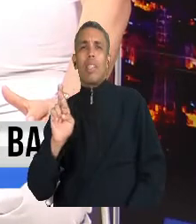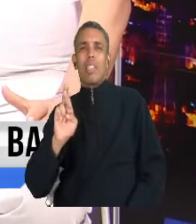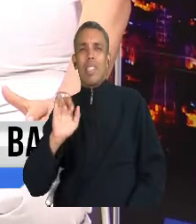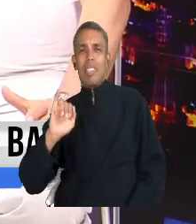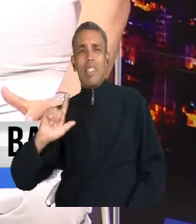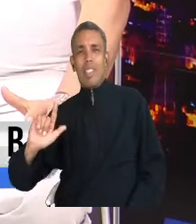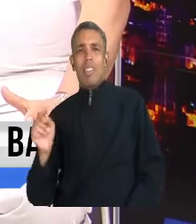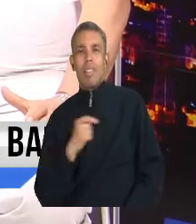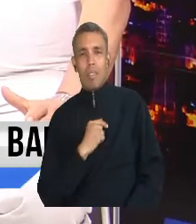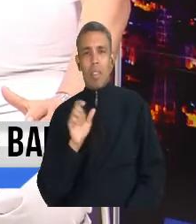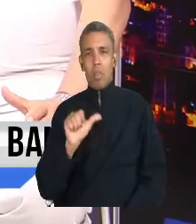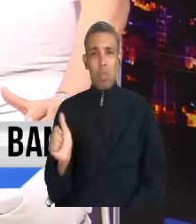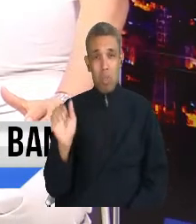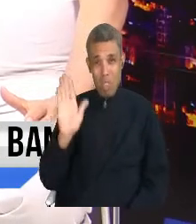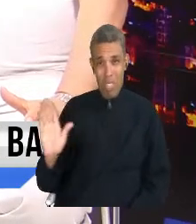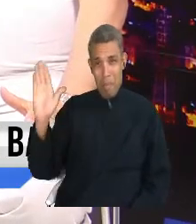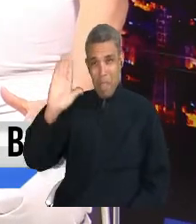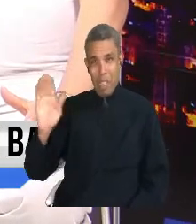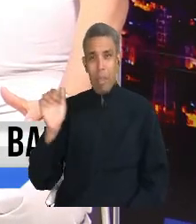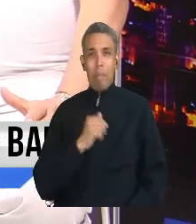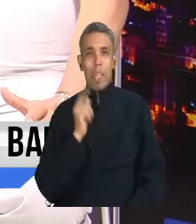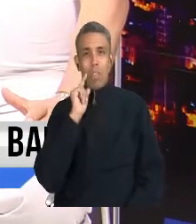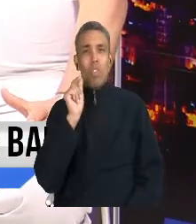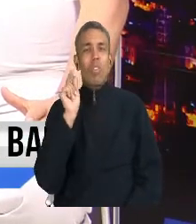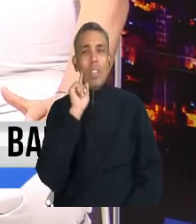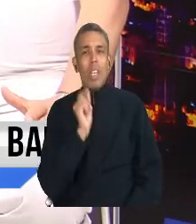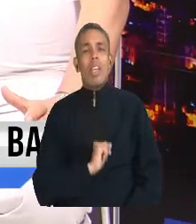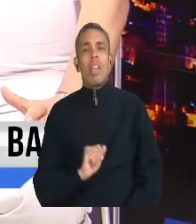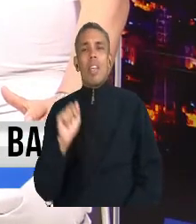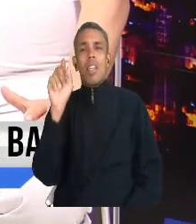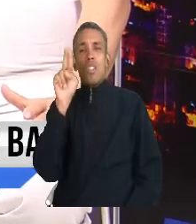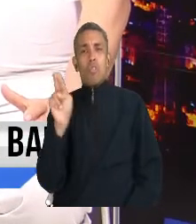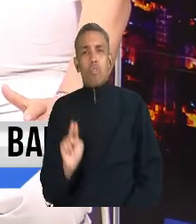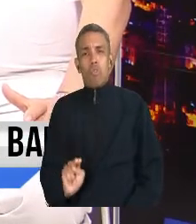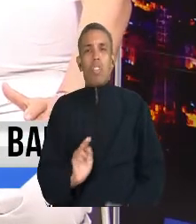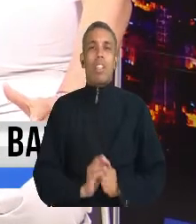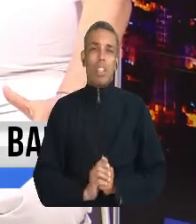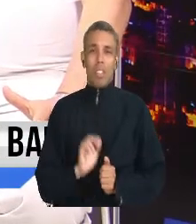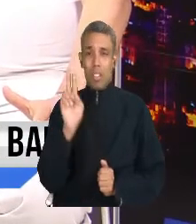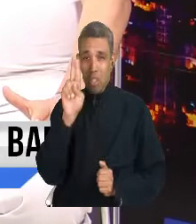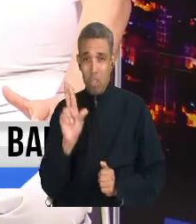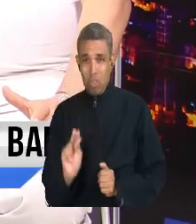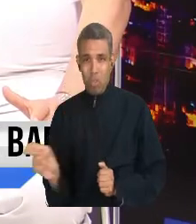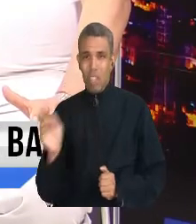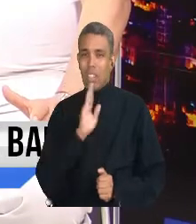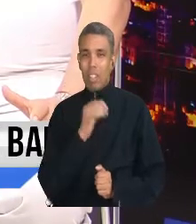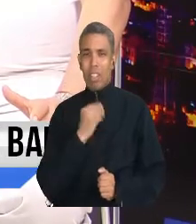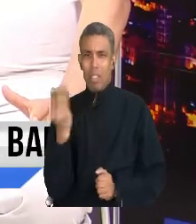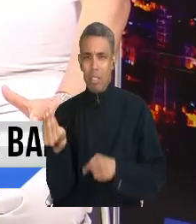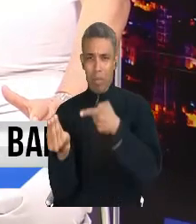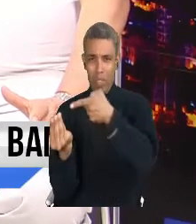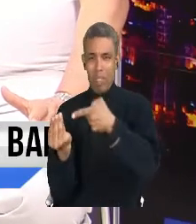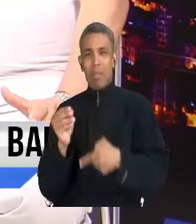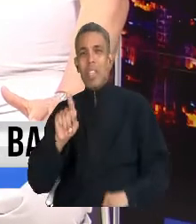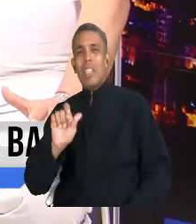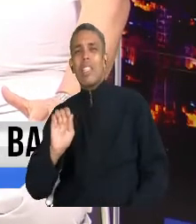estará representado por la banda Ritmos de la Sabana del municipio de Galeras y la banda Perlas